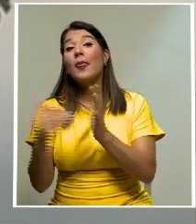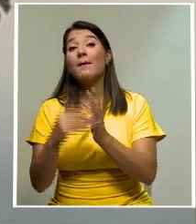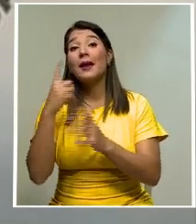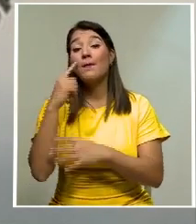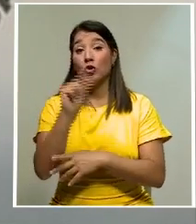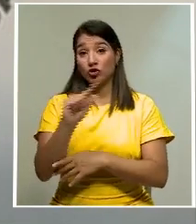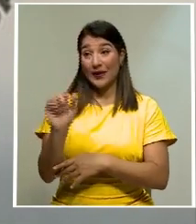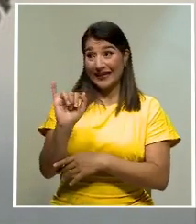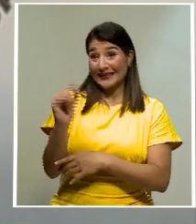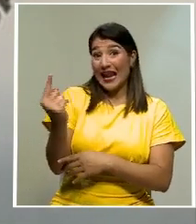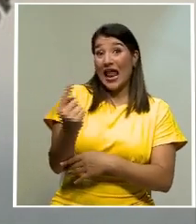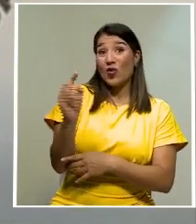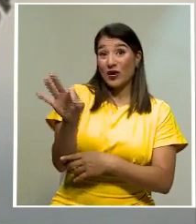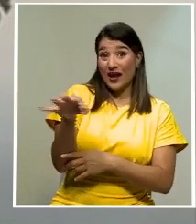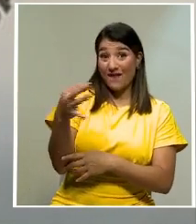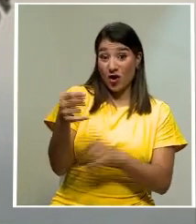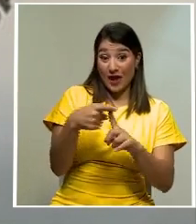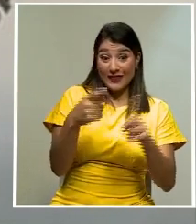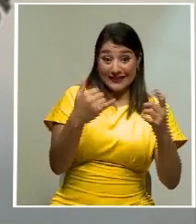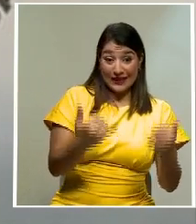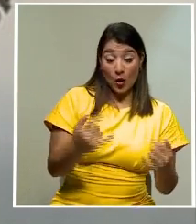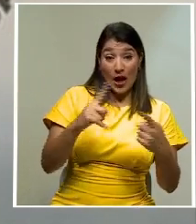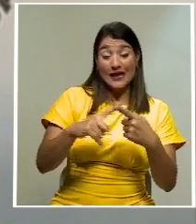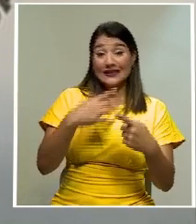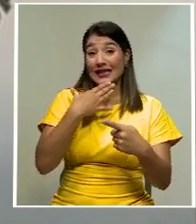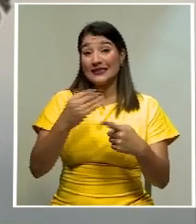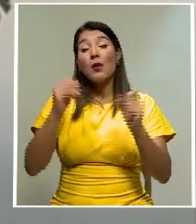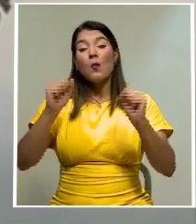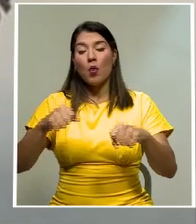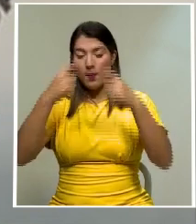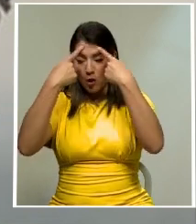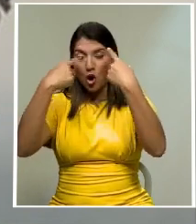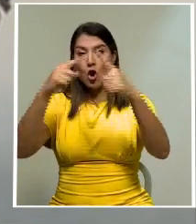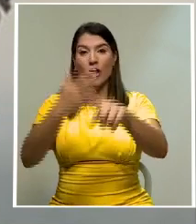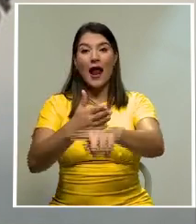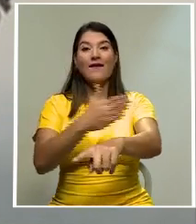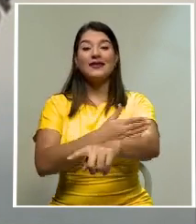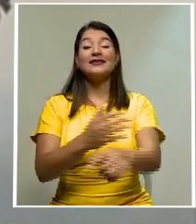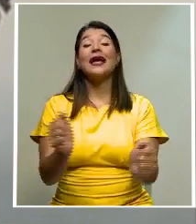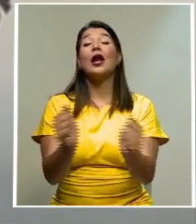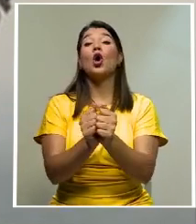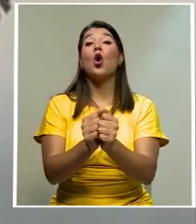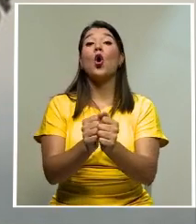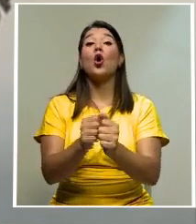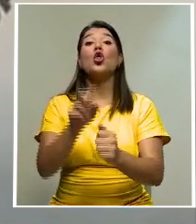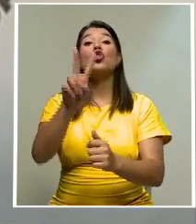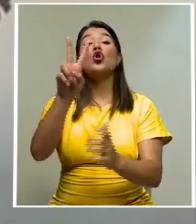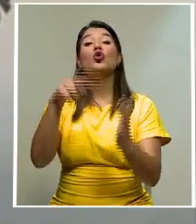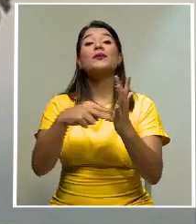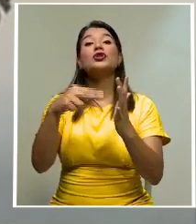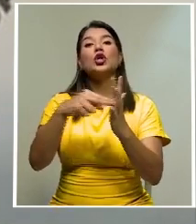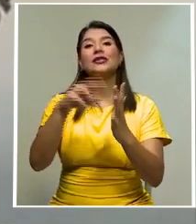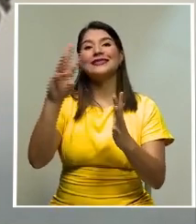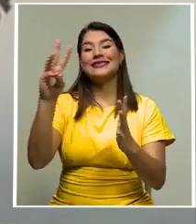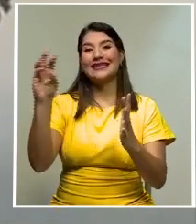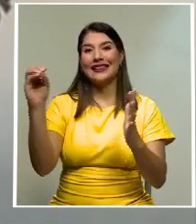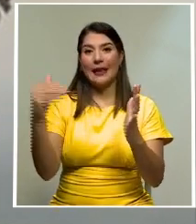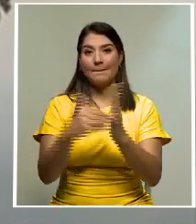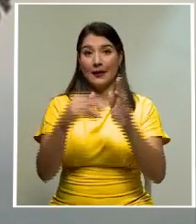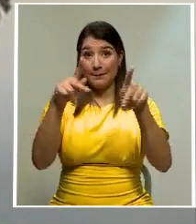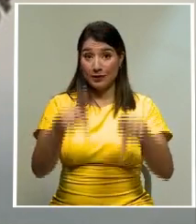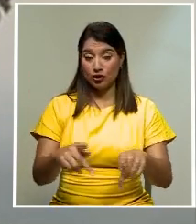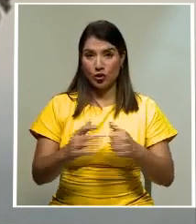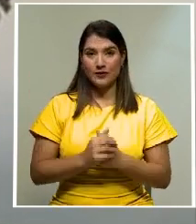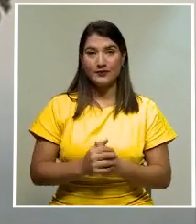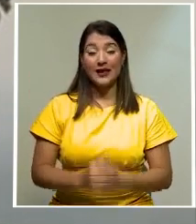de aquí a diciembre podríamos llegar a vacunar en promedio 2.250.000 personas. La Caja